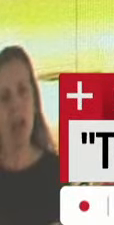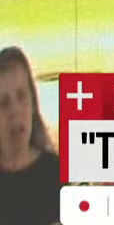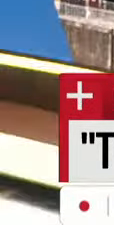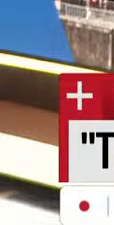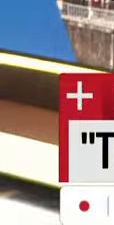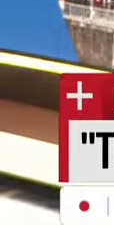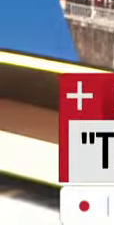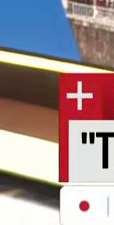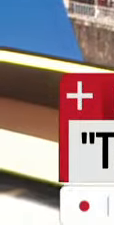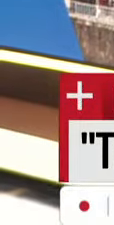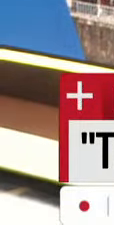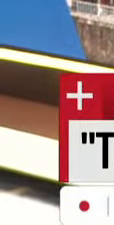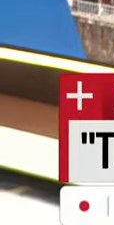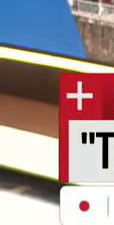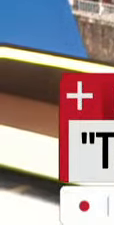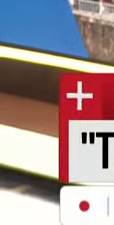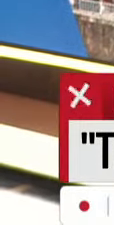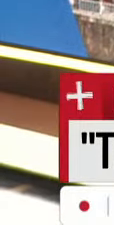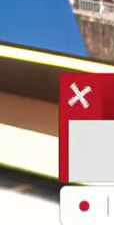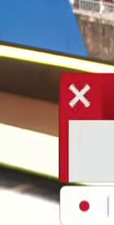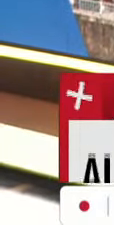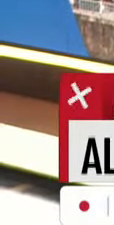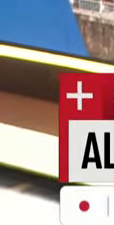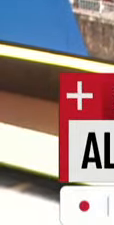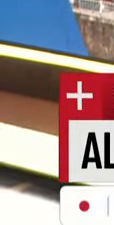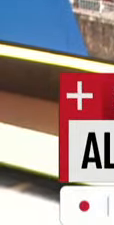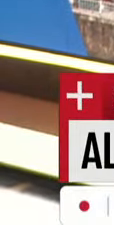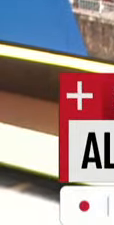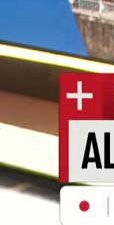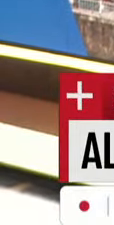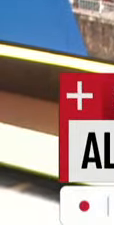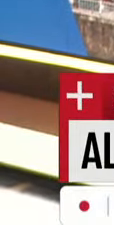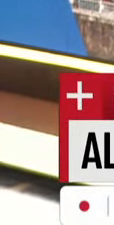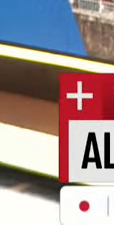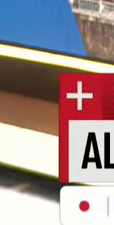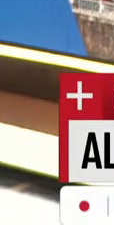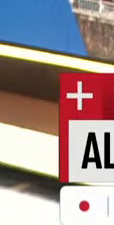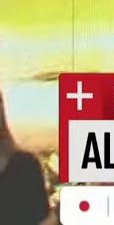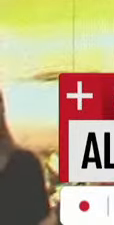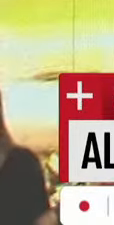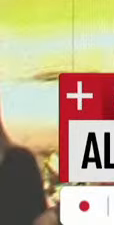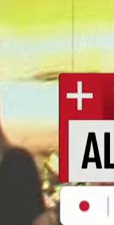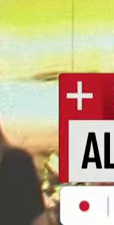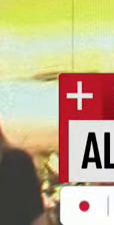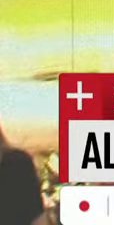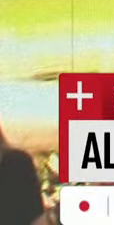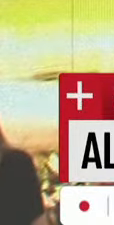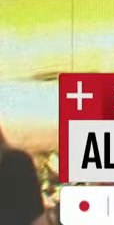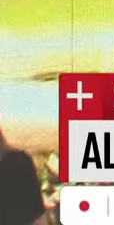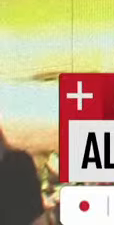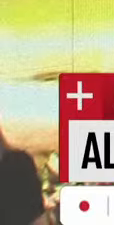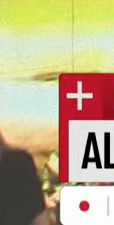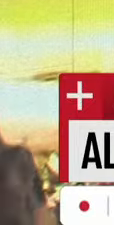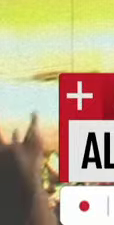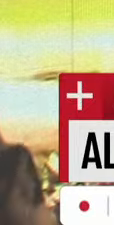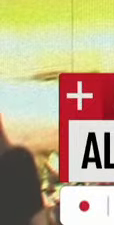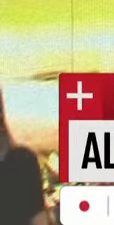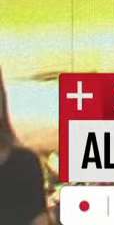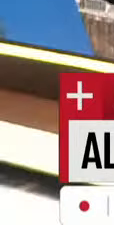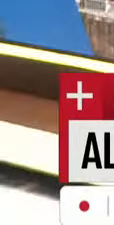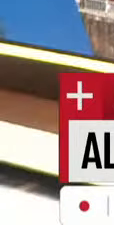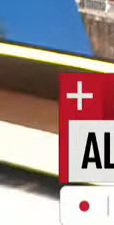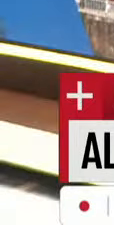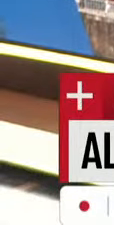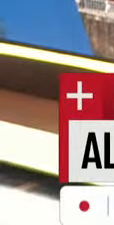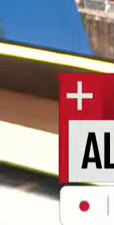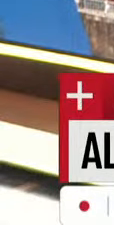hecho, como si eso fuera justificativo para lo que sucedió, digamos. O estamos averiguando otra cosa. Exactamente.